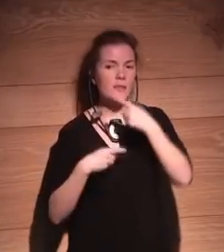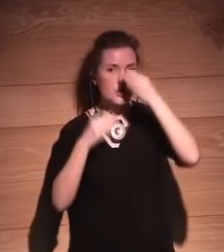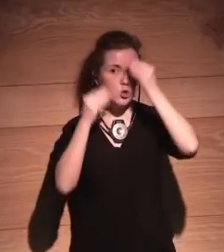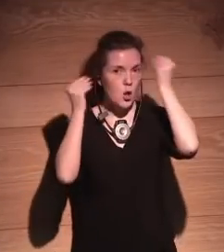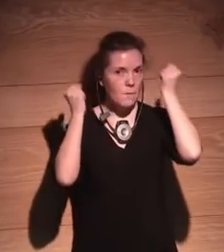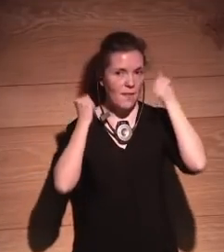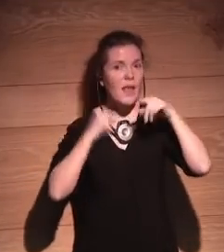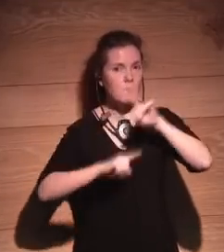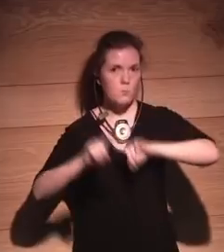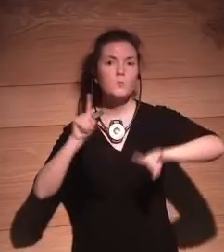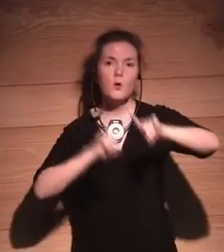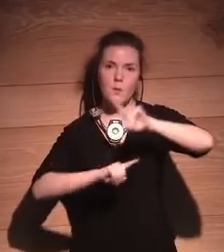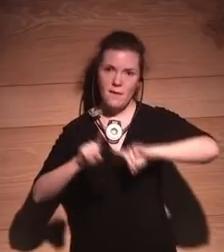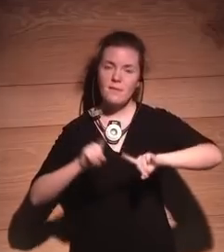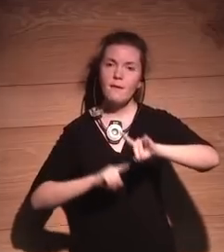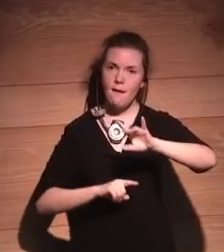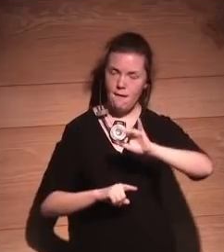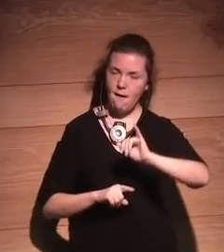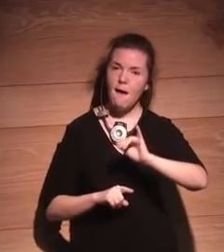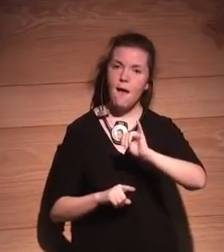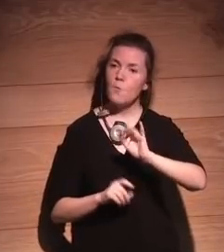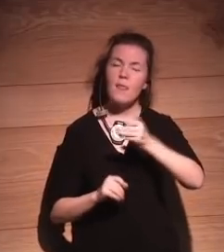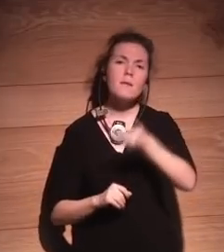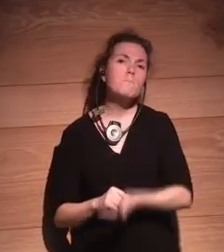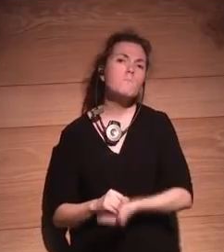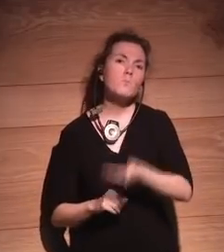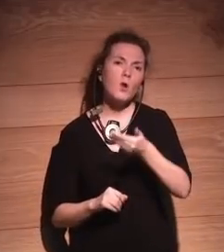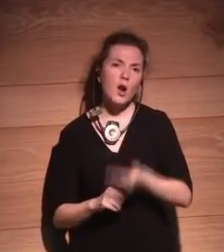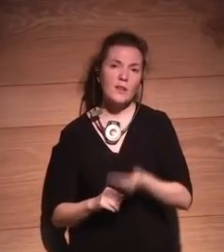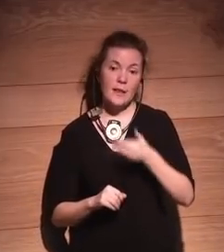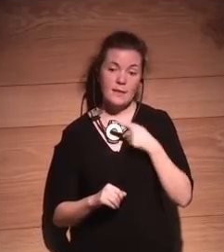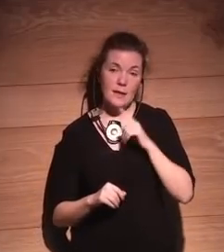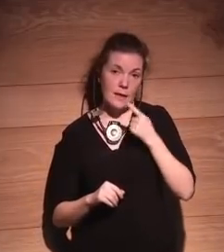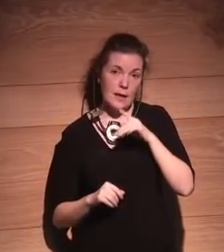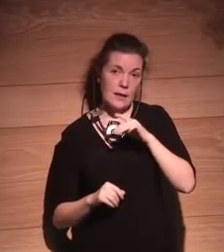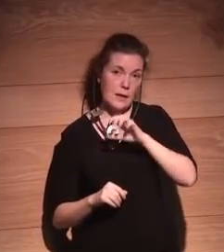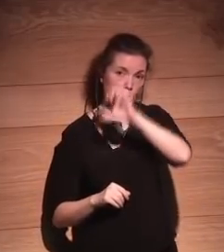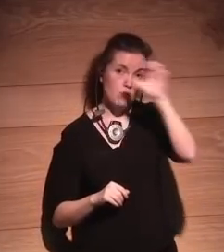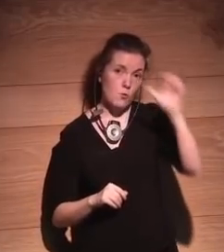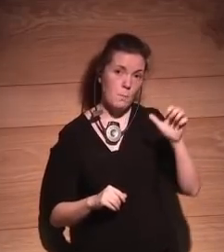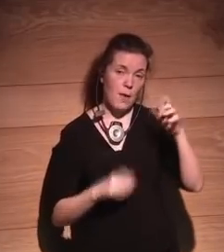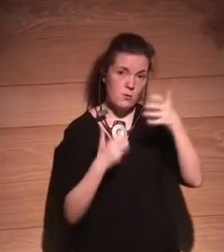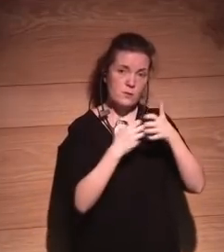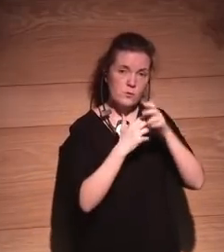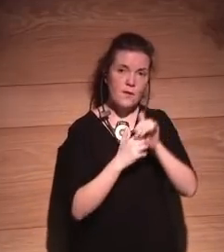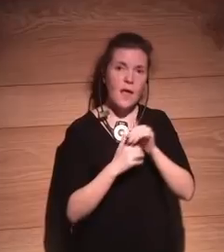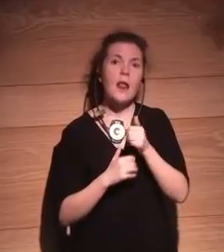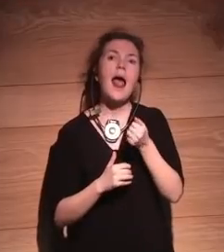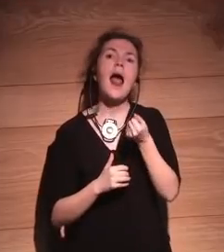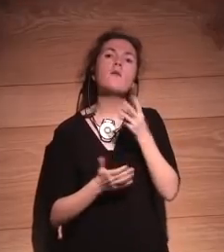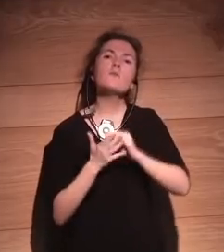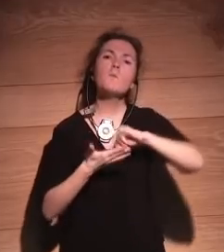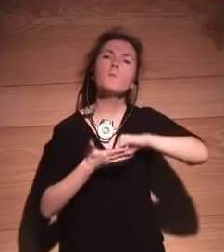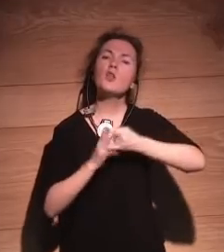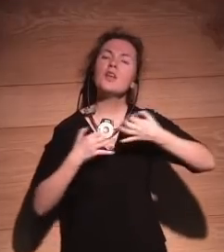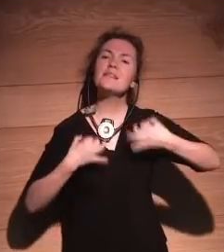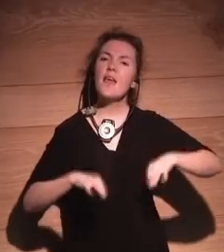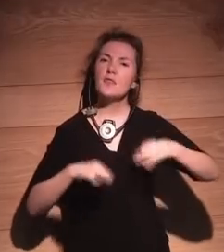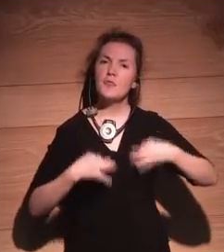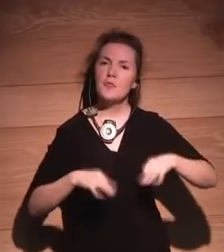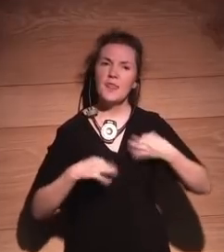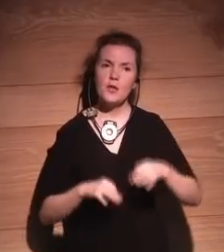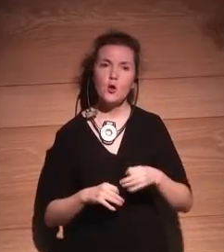estas problemáticas que son igual de importantes que las que tenemos en el primer mundo, ¿eh? Y hay algunos de los proyectos que son tan sencillos como decir porque